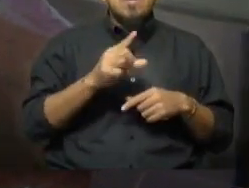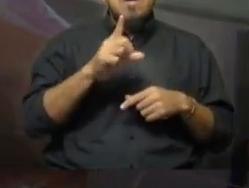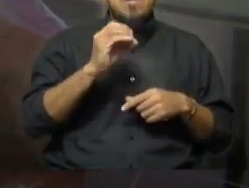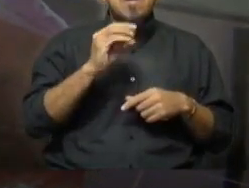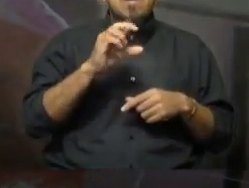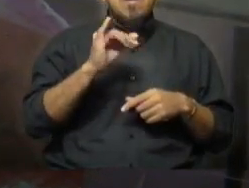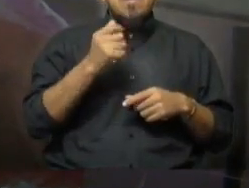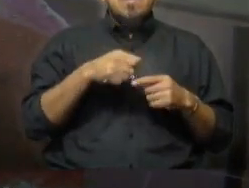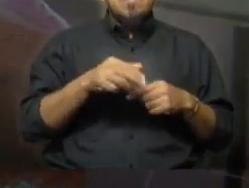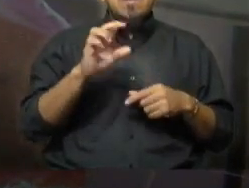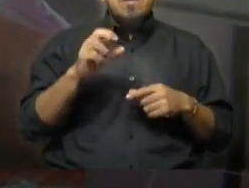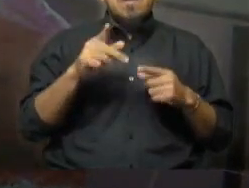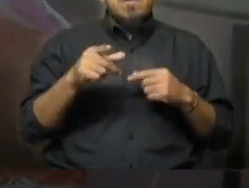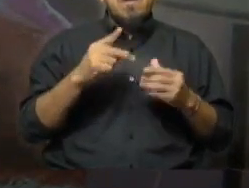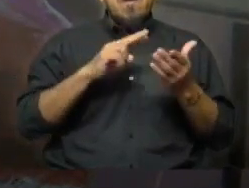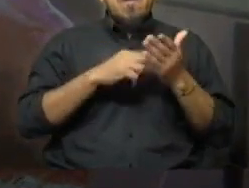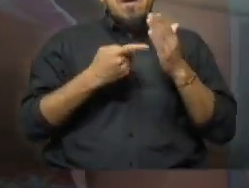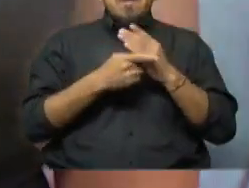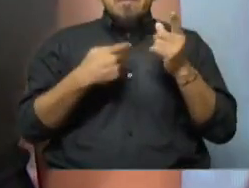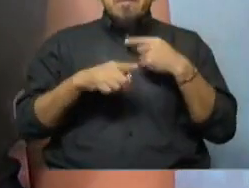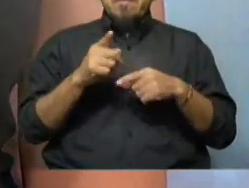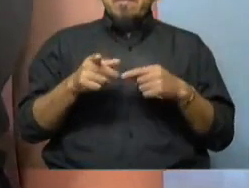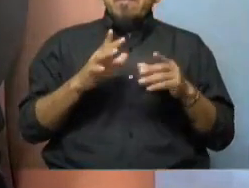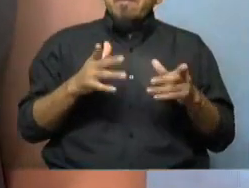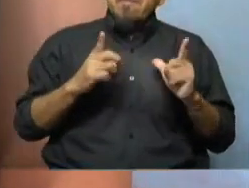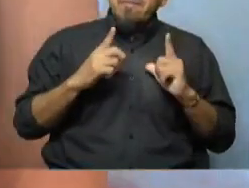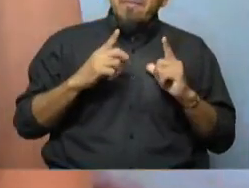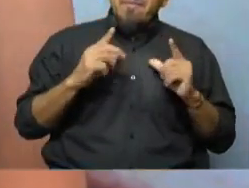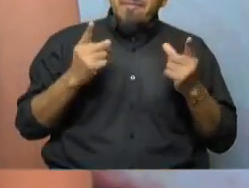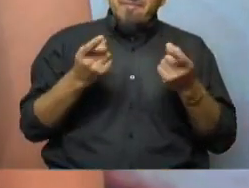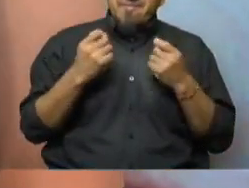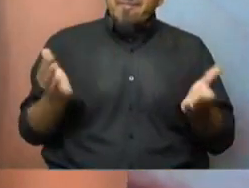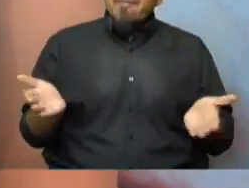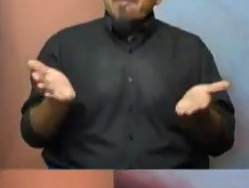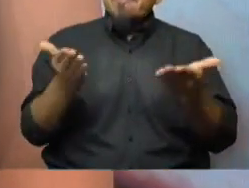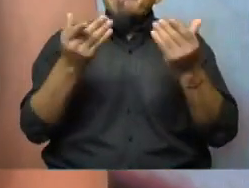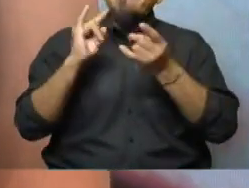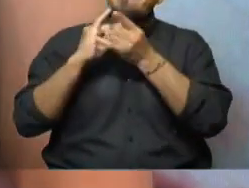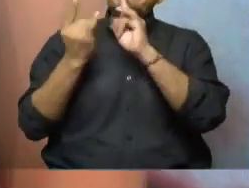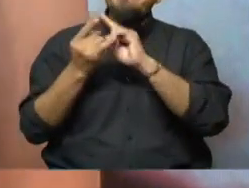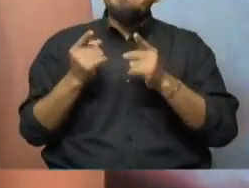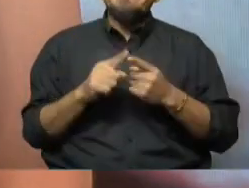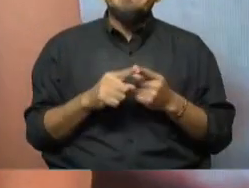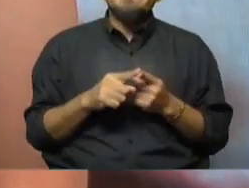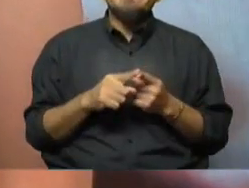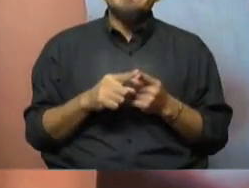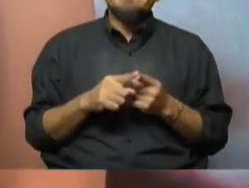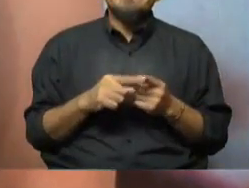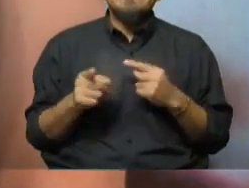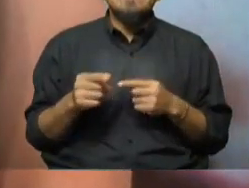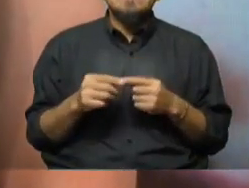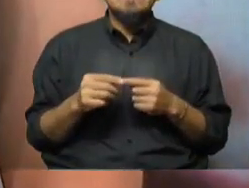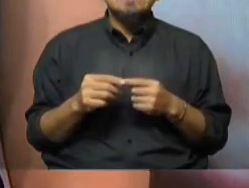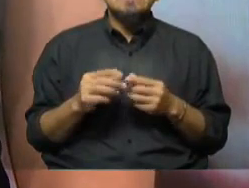Y Gloria Rodríguez son de las que introdujeron el proyecto. Pero está muy quieto, necesitamos que el Parlamento retome. No, claro. Sí. Y con respecto a los cachets, por ejemplo,